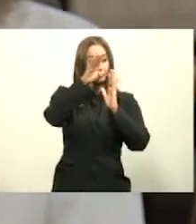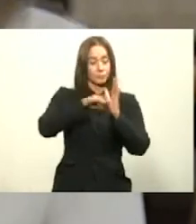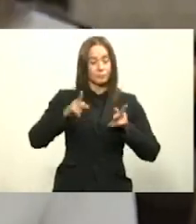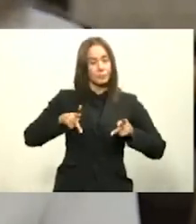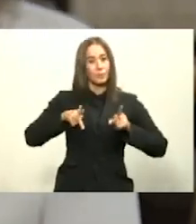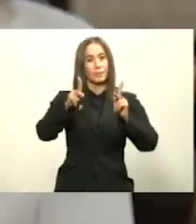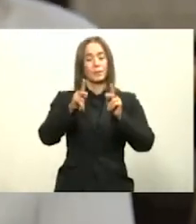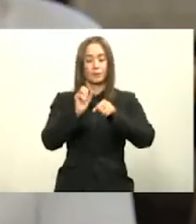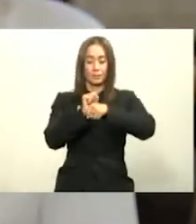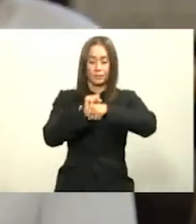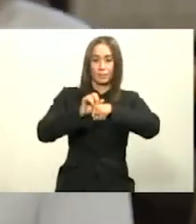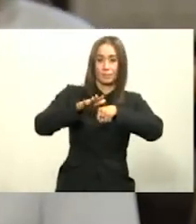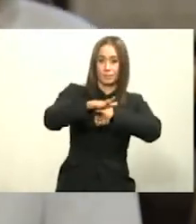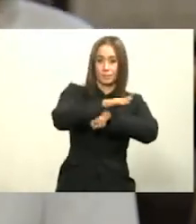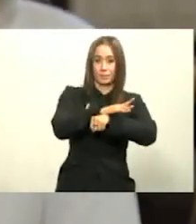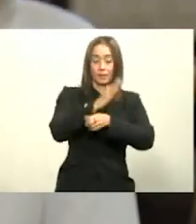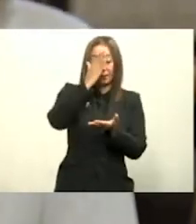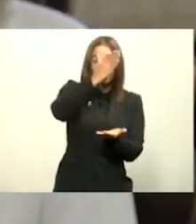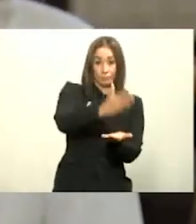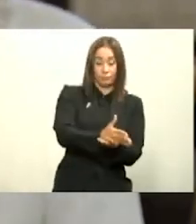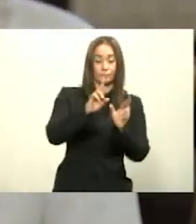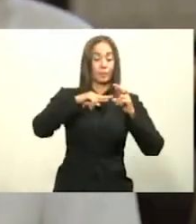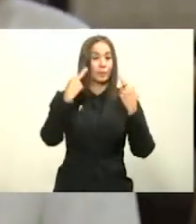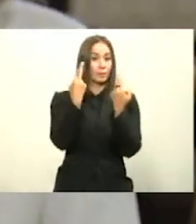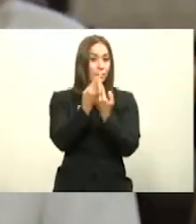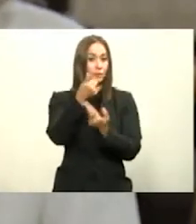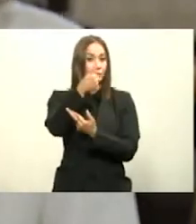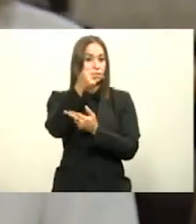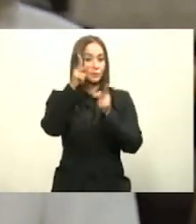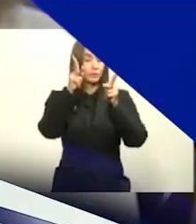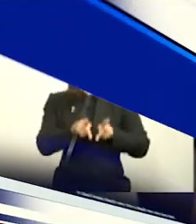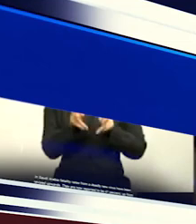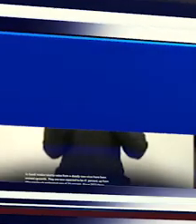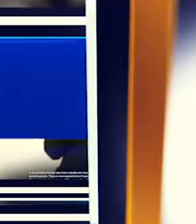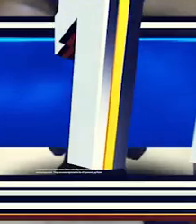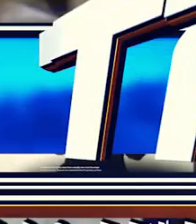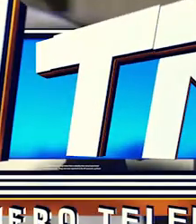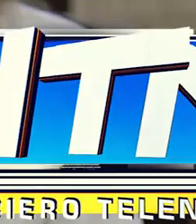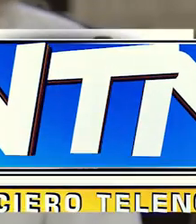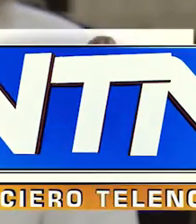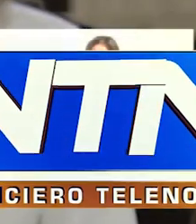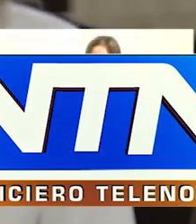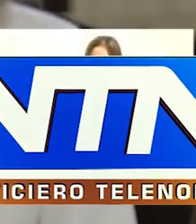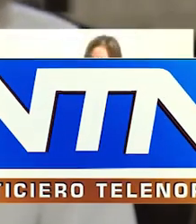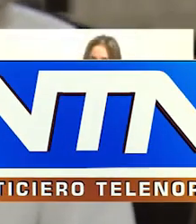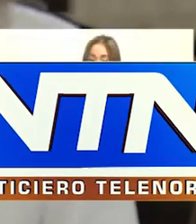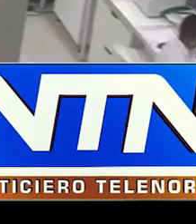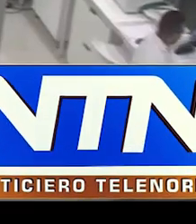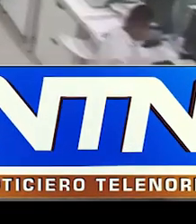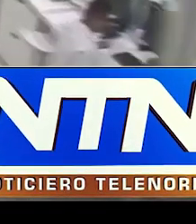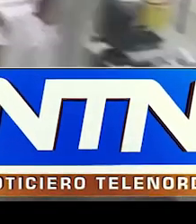será de 7 de la noche a 5 de la mañana y libre tránsito hasta la 1 de la madrugada de los días 25 y 1 de